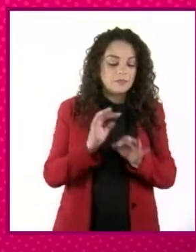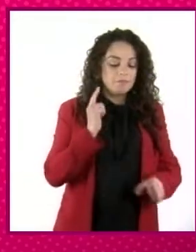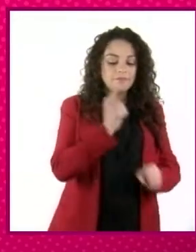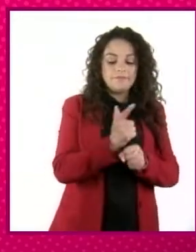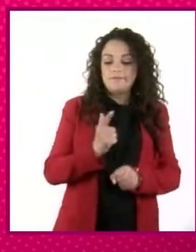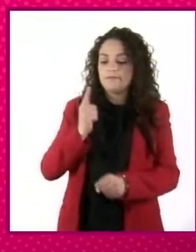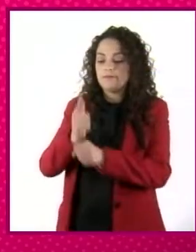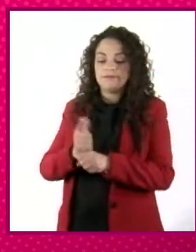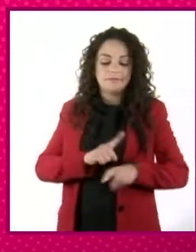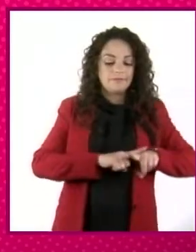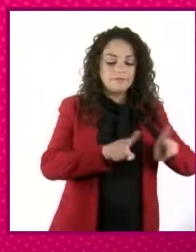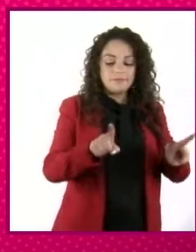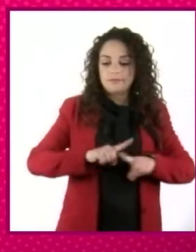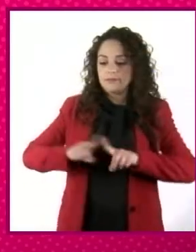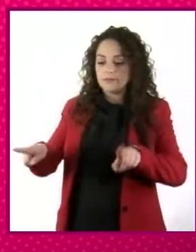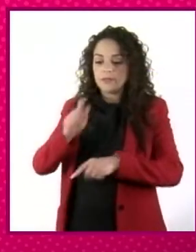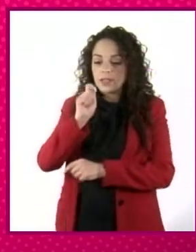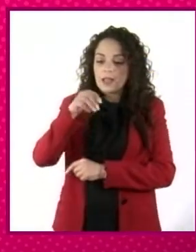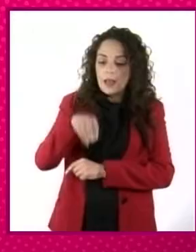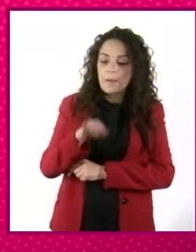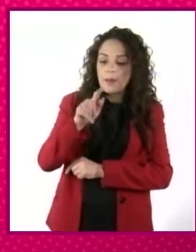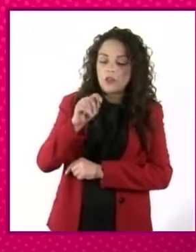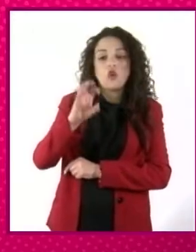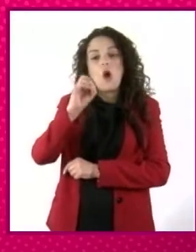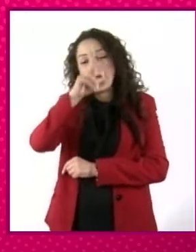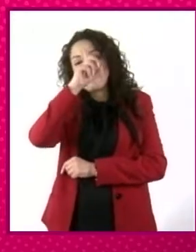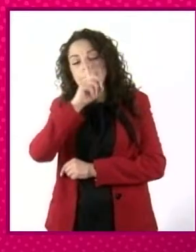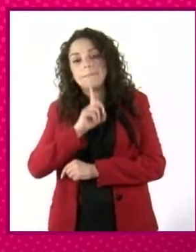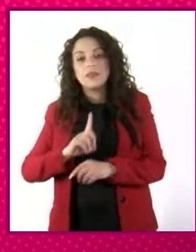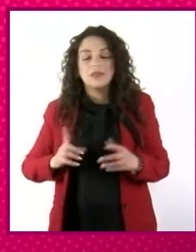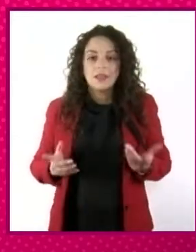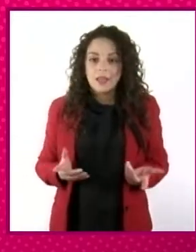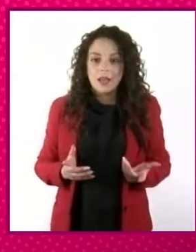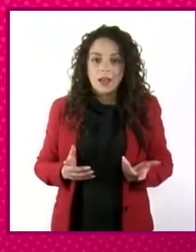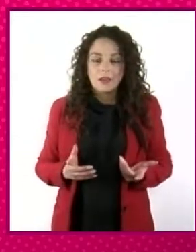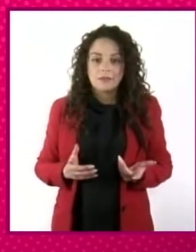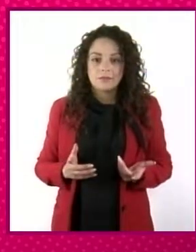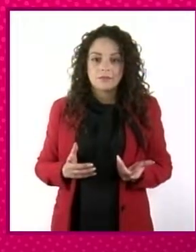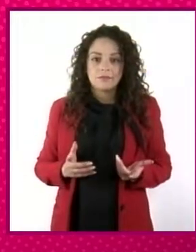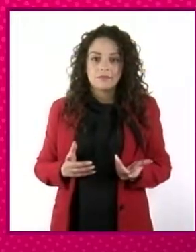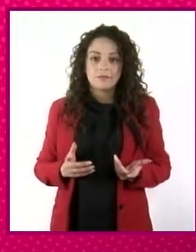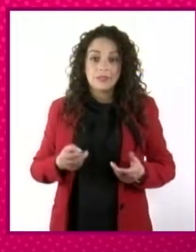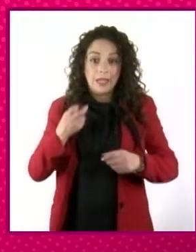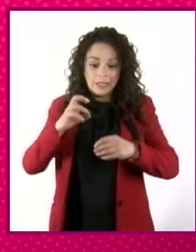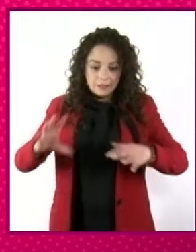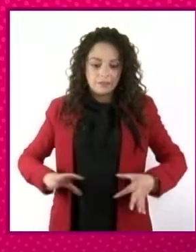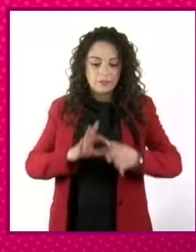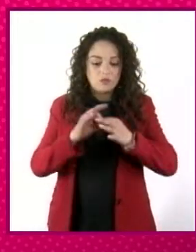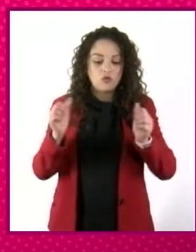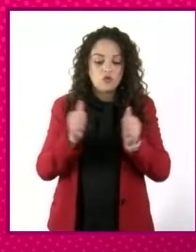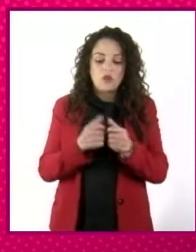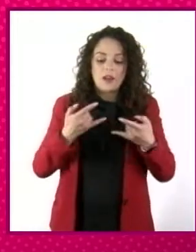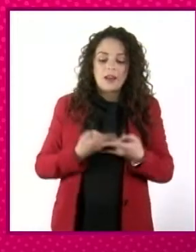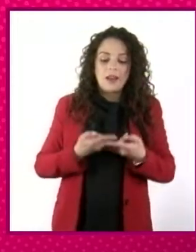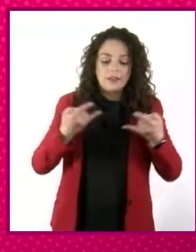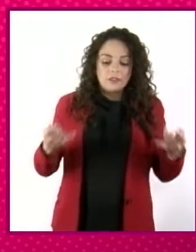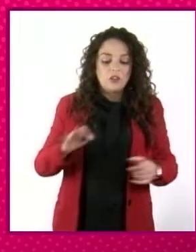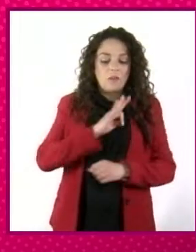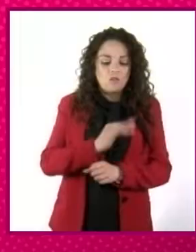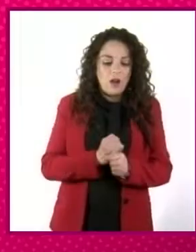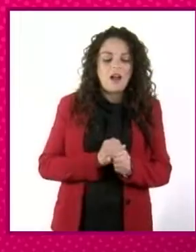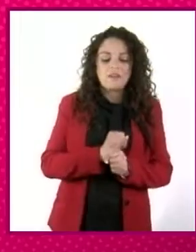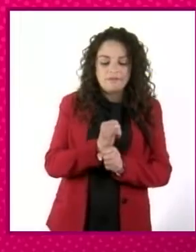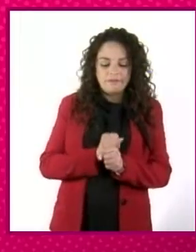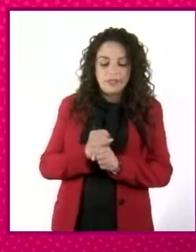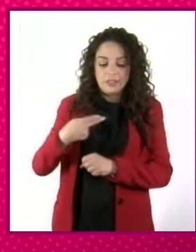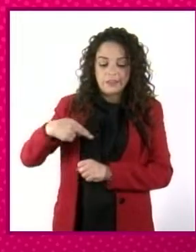ser un mito o una mentira y qué es parte de la historia de una historia que se puede investigar.